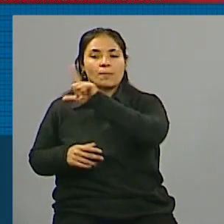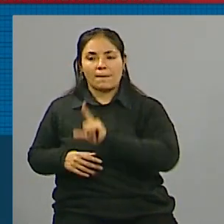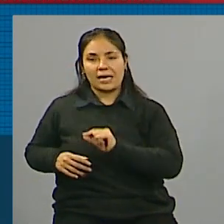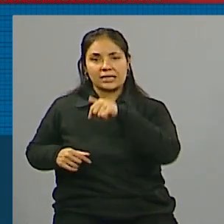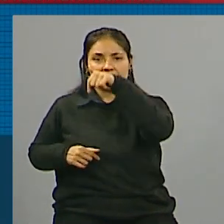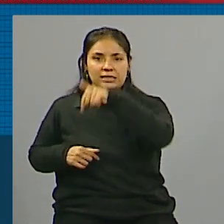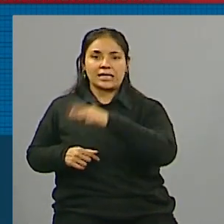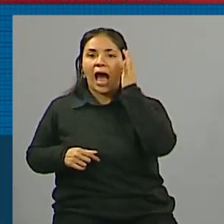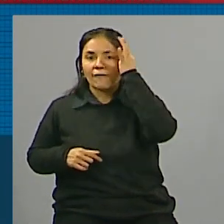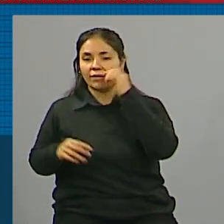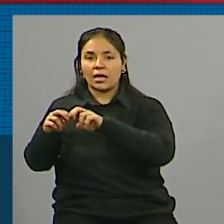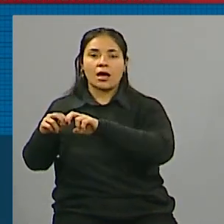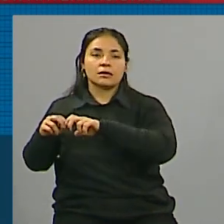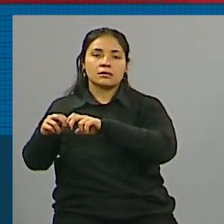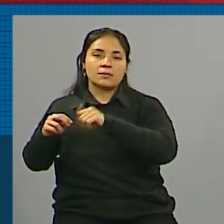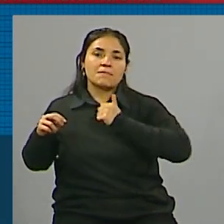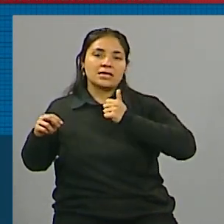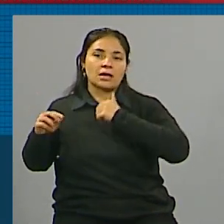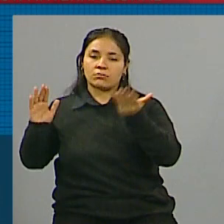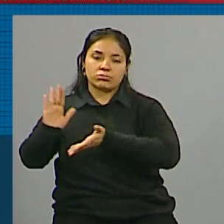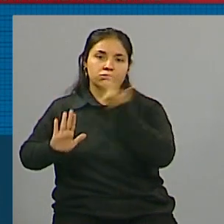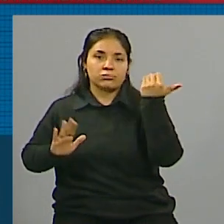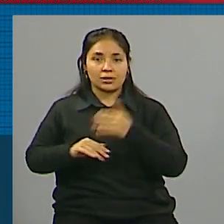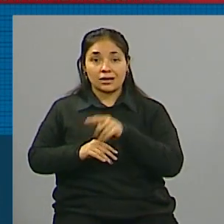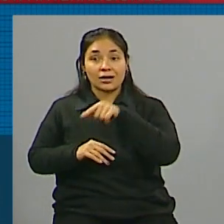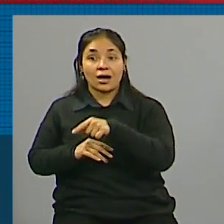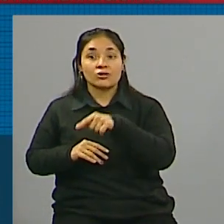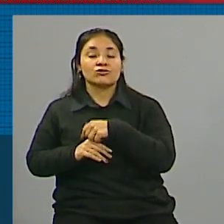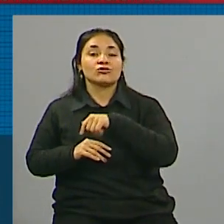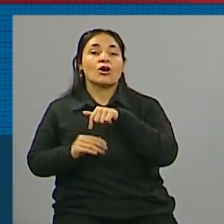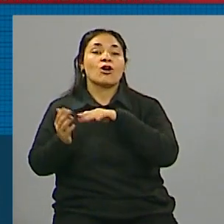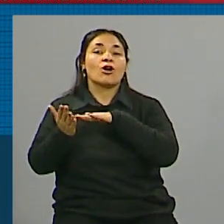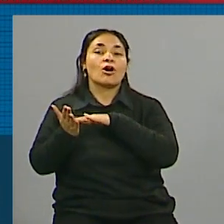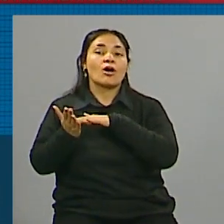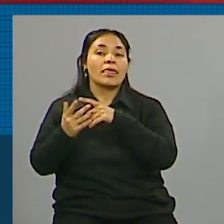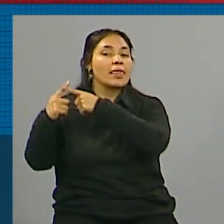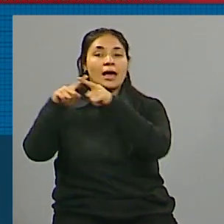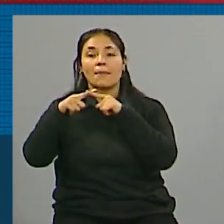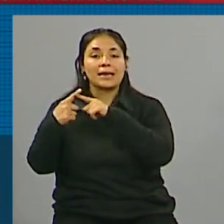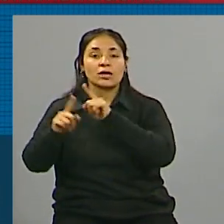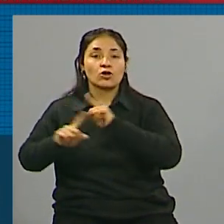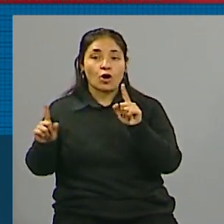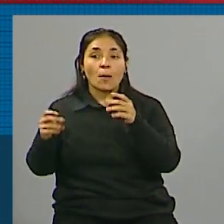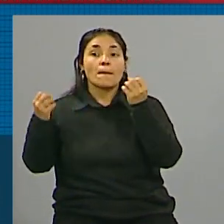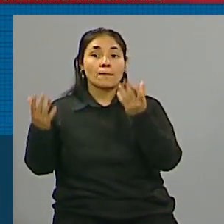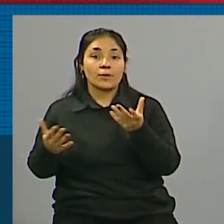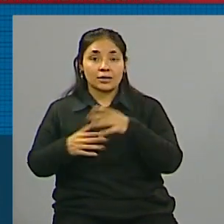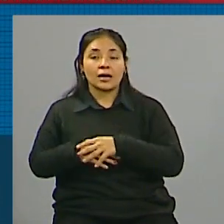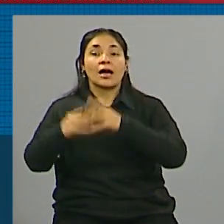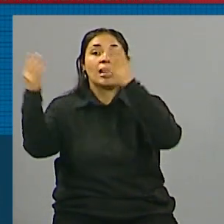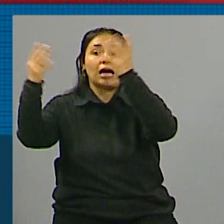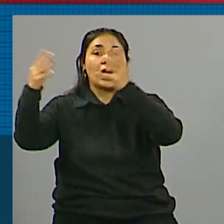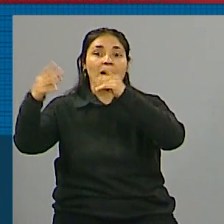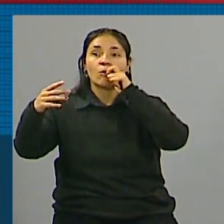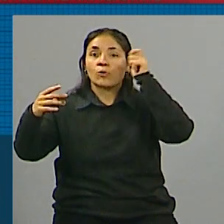De hecho, yo creo que la situación de Afganistán hoy no está tan en discusión en Occidente, justamente por el impacto que ha representado la guerra de